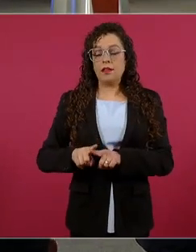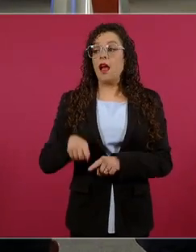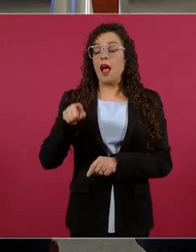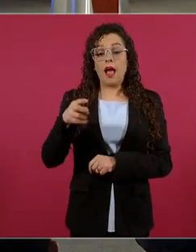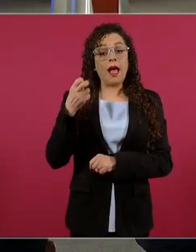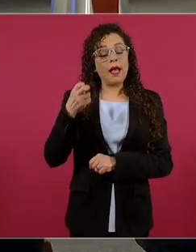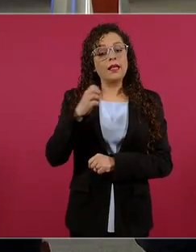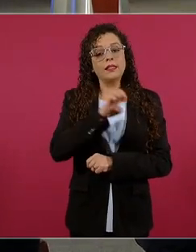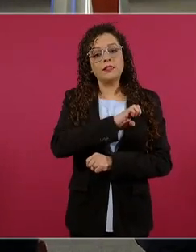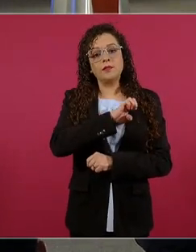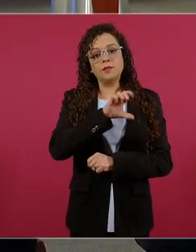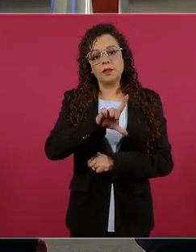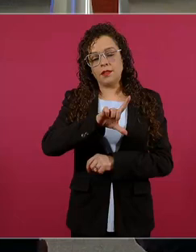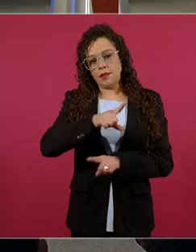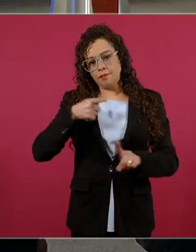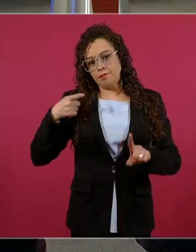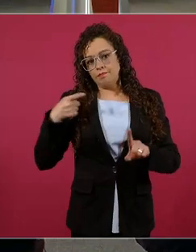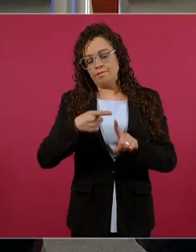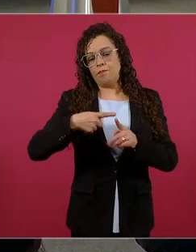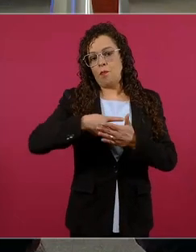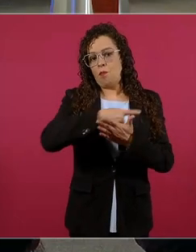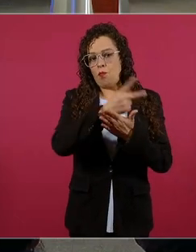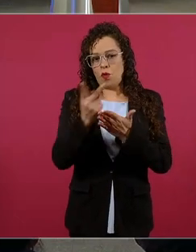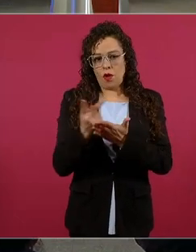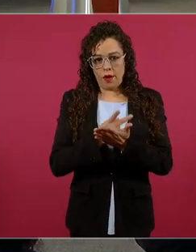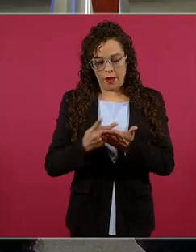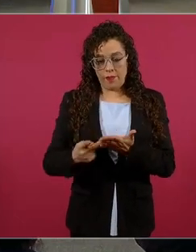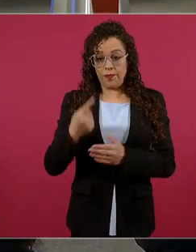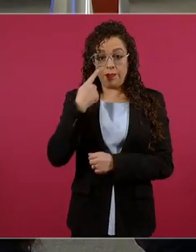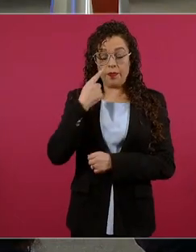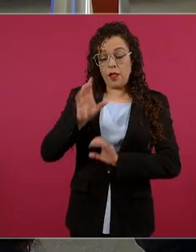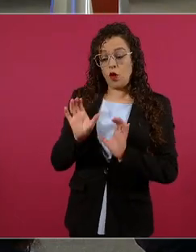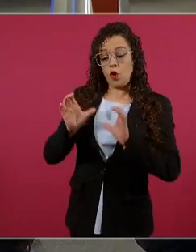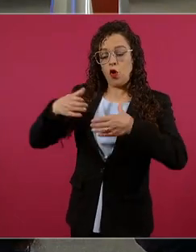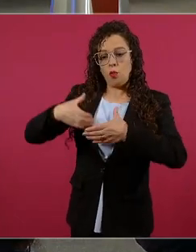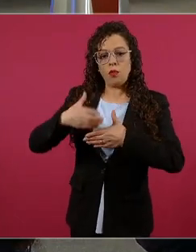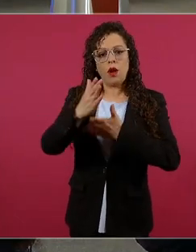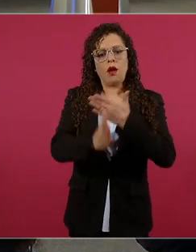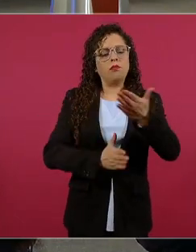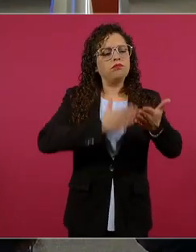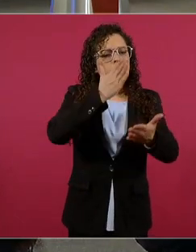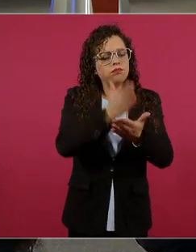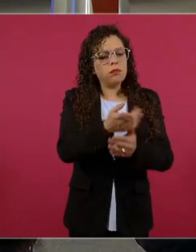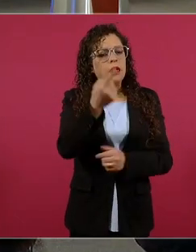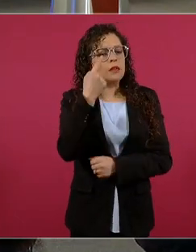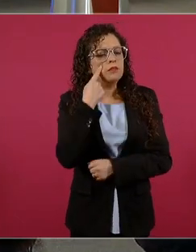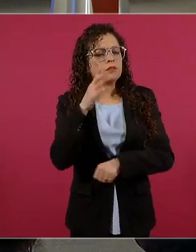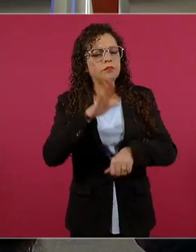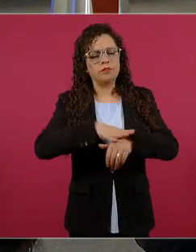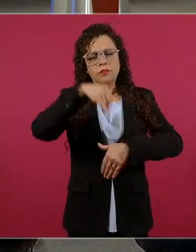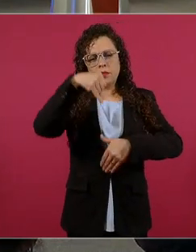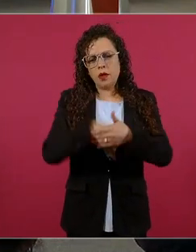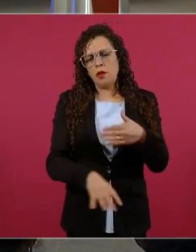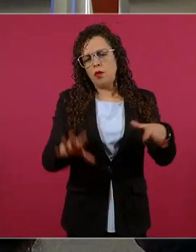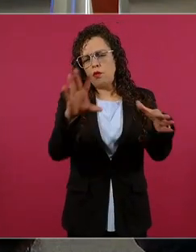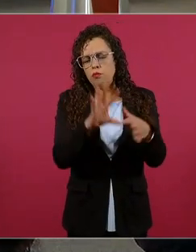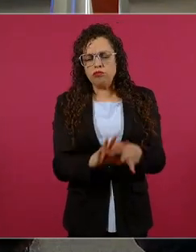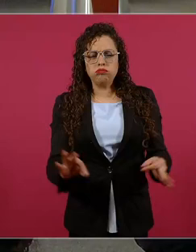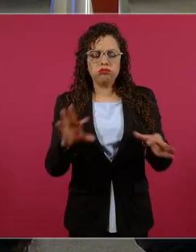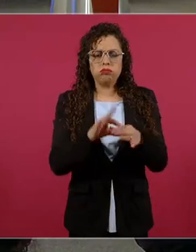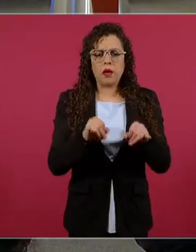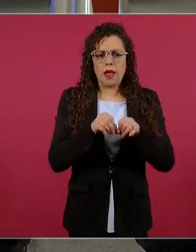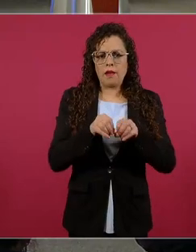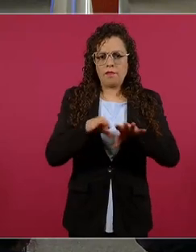muy específico, se fue a las comunidades a informar del programa. La línea Z fue la